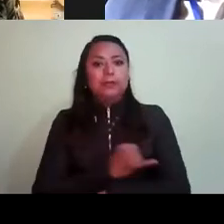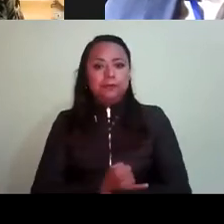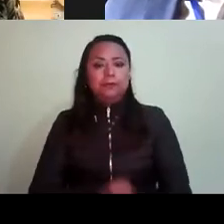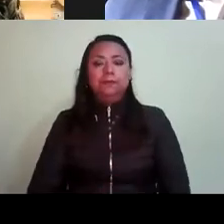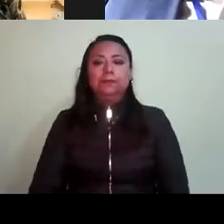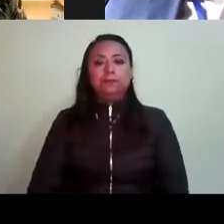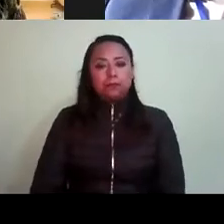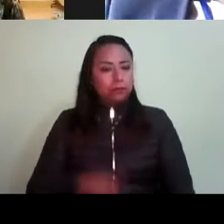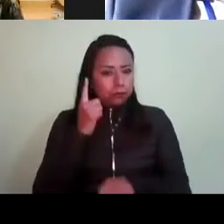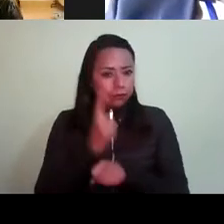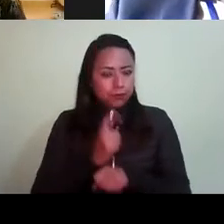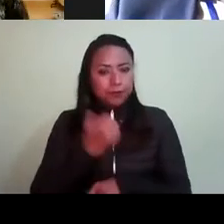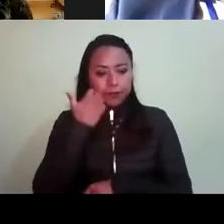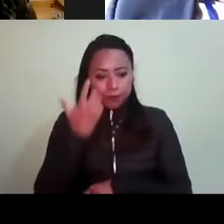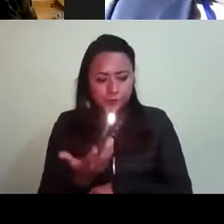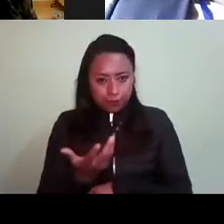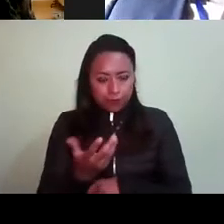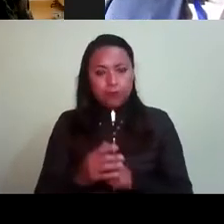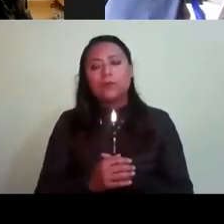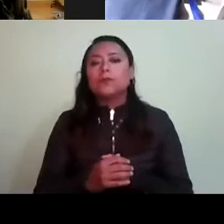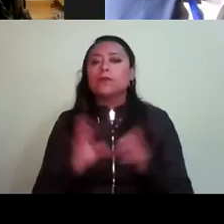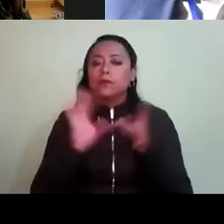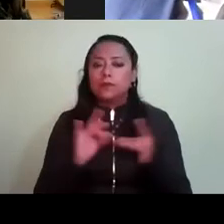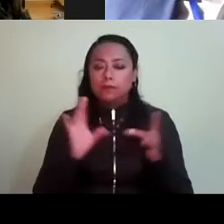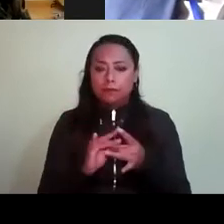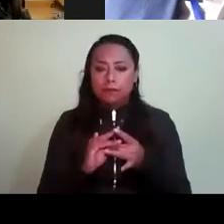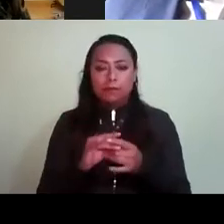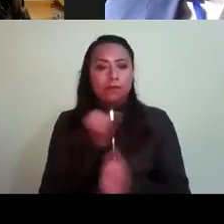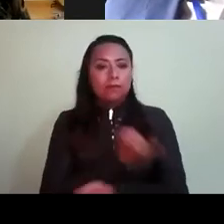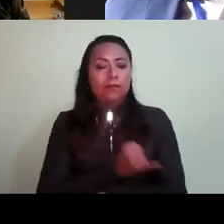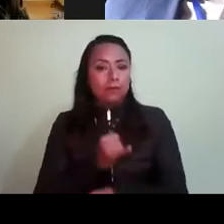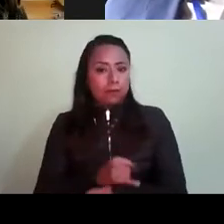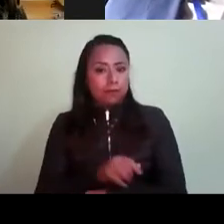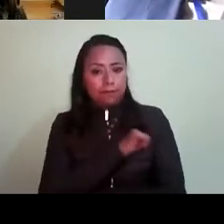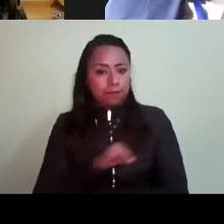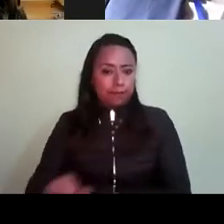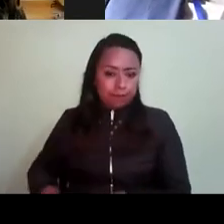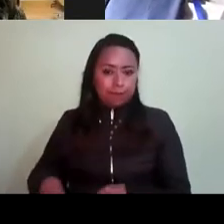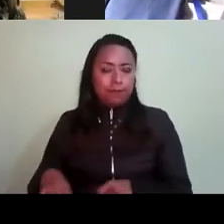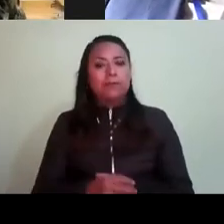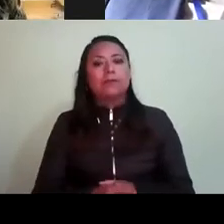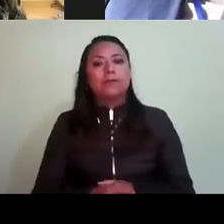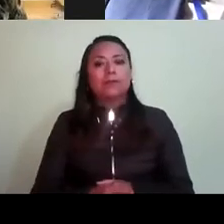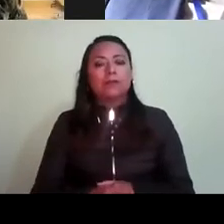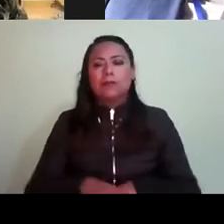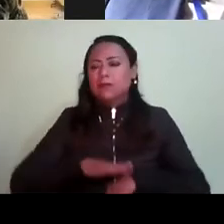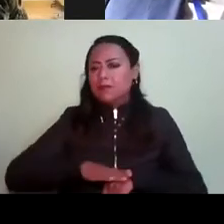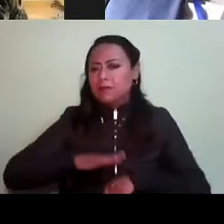que Iztapalapa es la alcaldía en donde más letalidad hay,